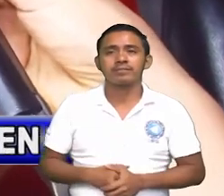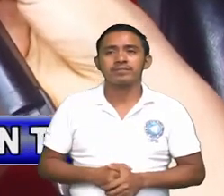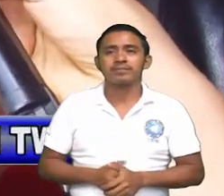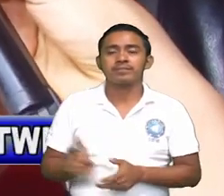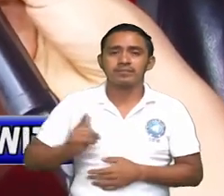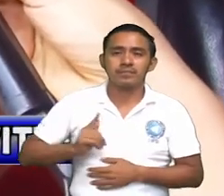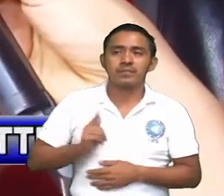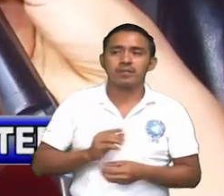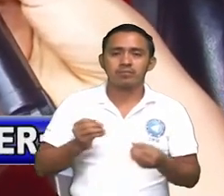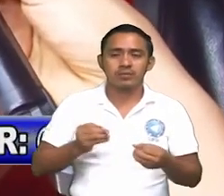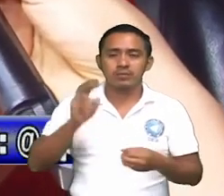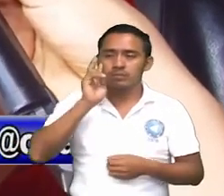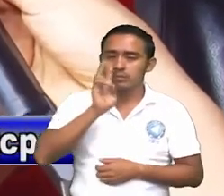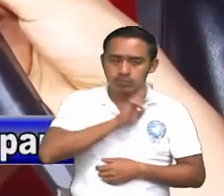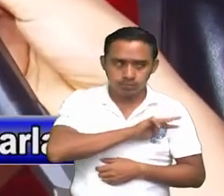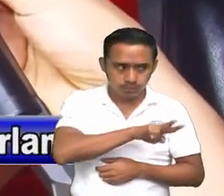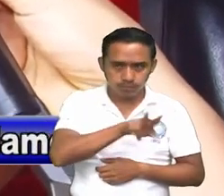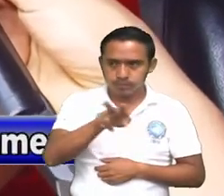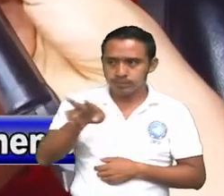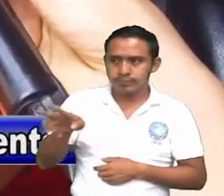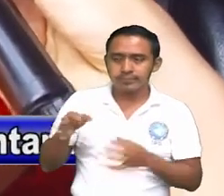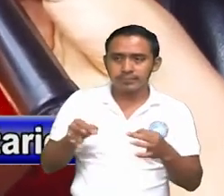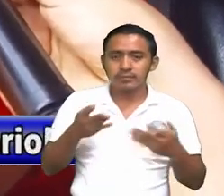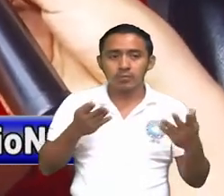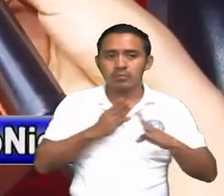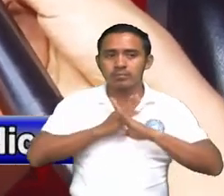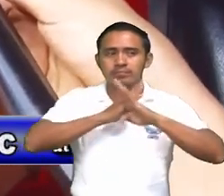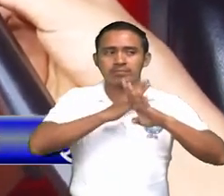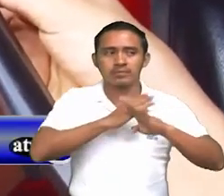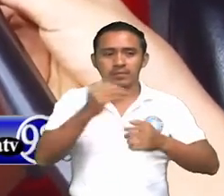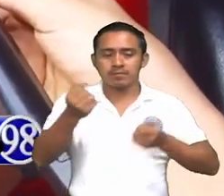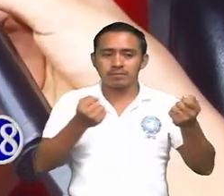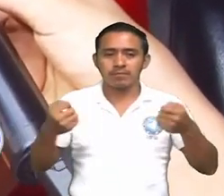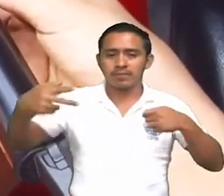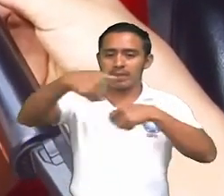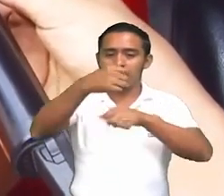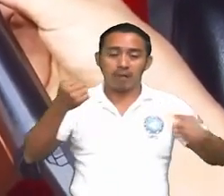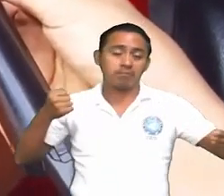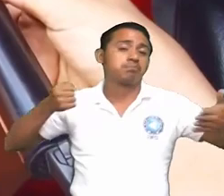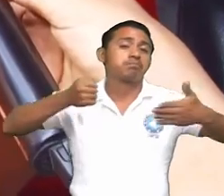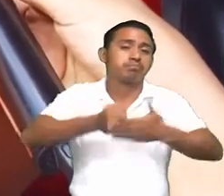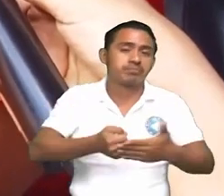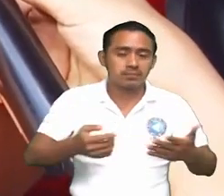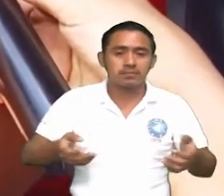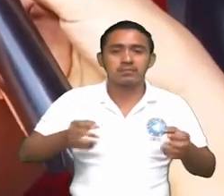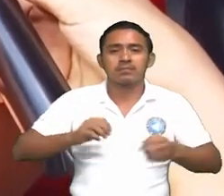Tener buena visión también para evitar atropellar a un peatón